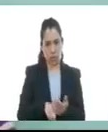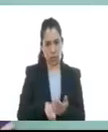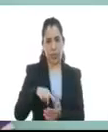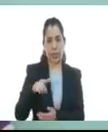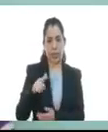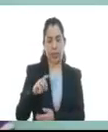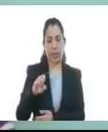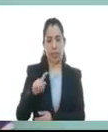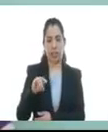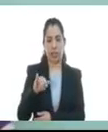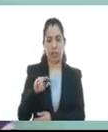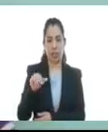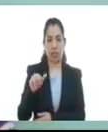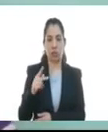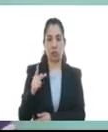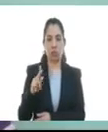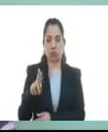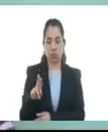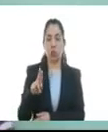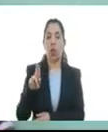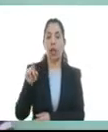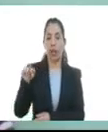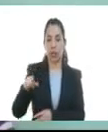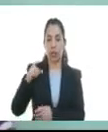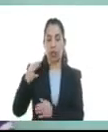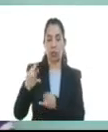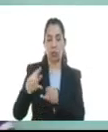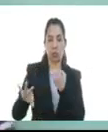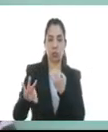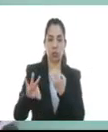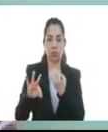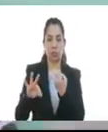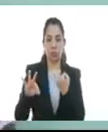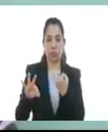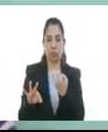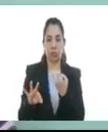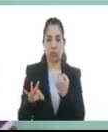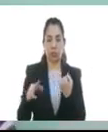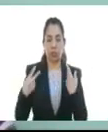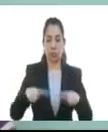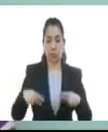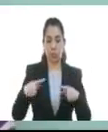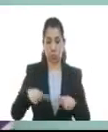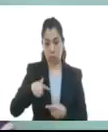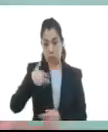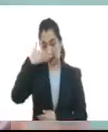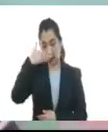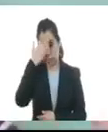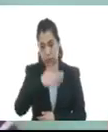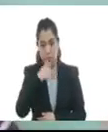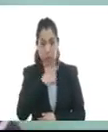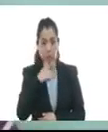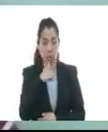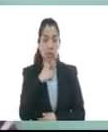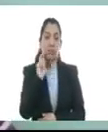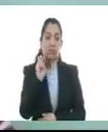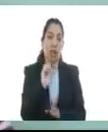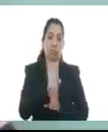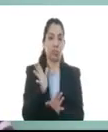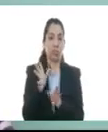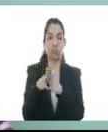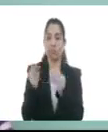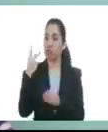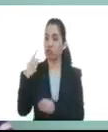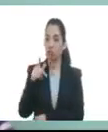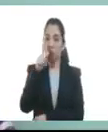murió la última persona que hablaba la lengua de esta comunidad, y pues junto con él muere su lengua, muere una parte muy importante de su